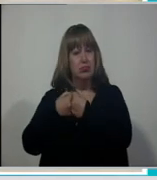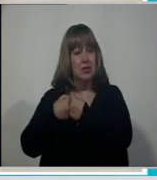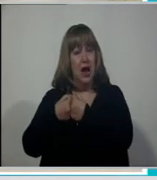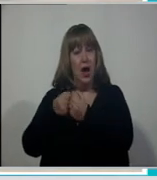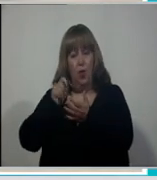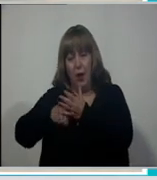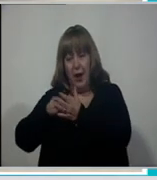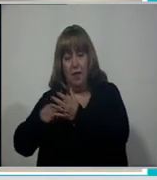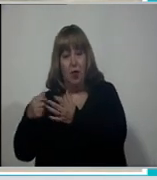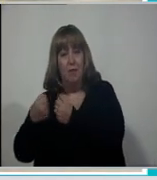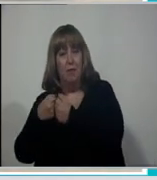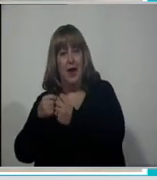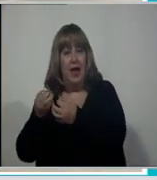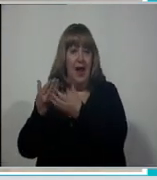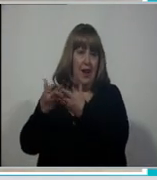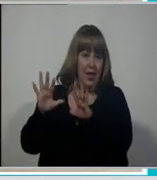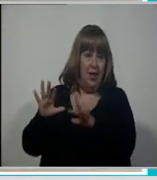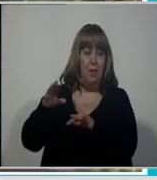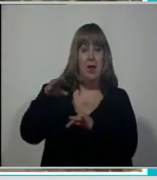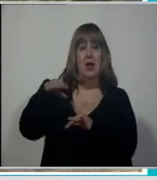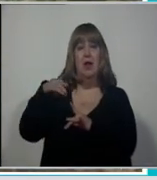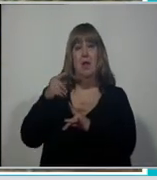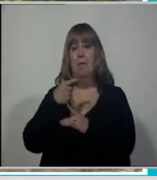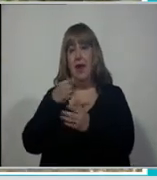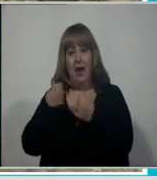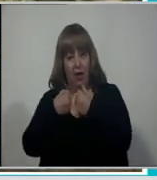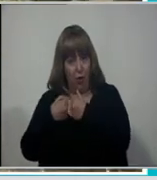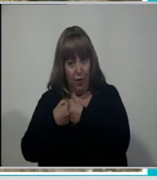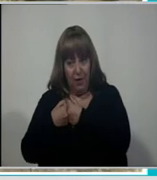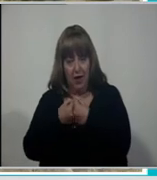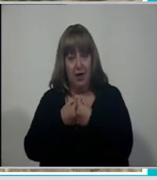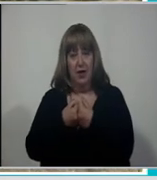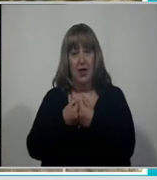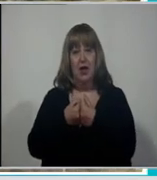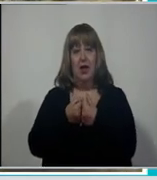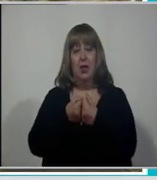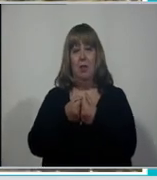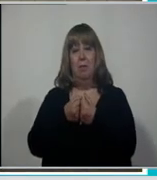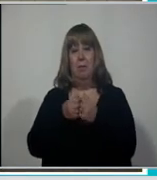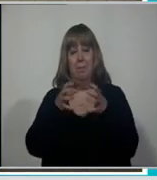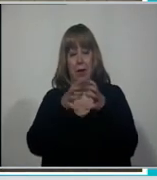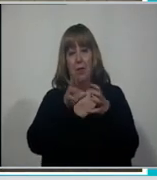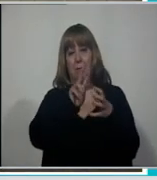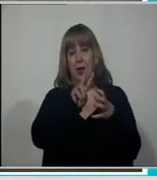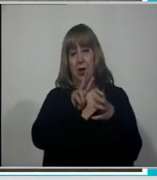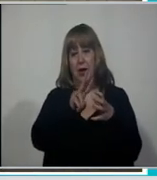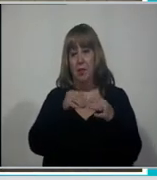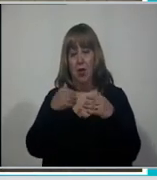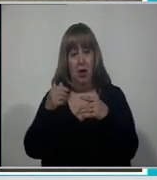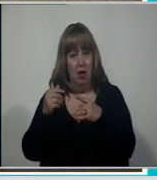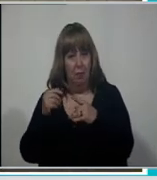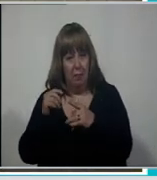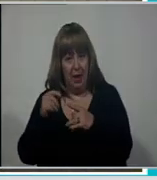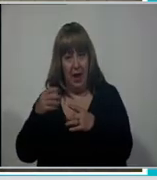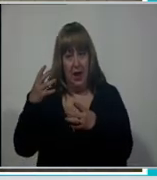salen varias notas periodísticas a cambio de que preste el acuerdo de una parte del peronismo para ampliar la corte esto no sucedió